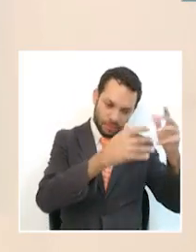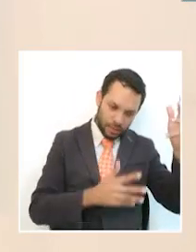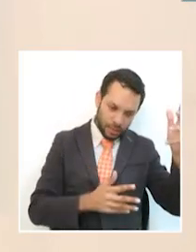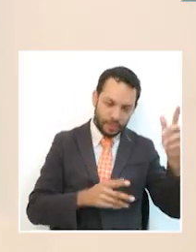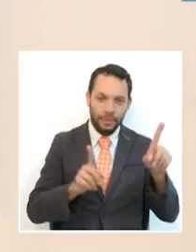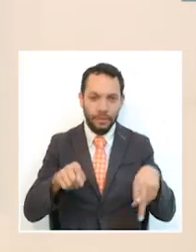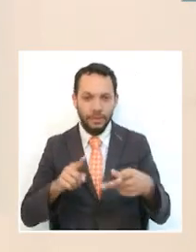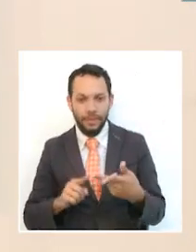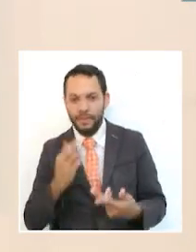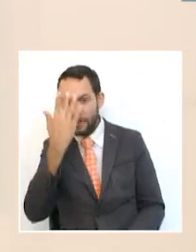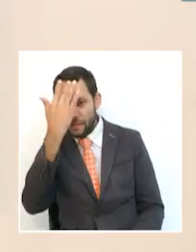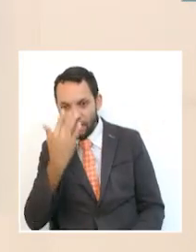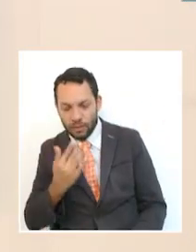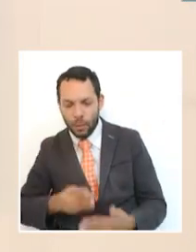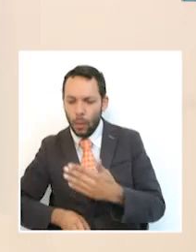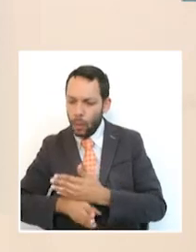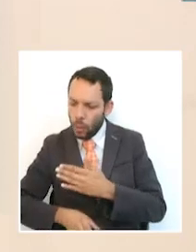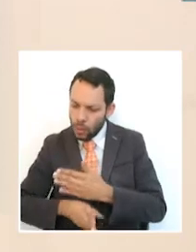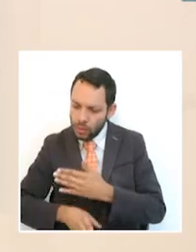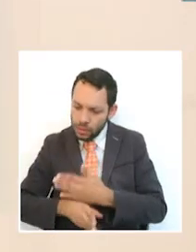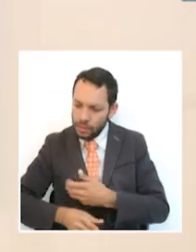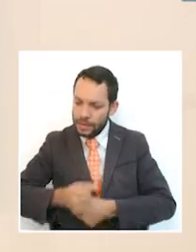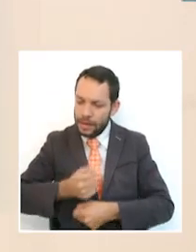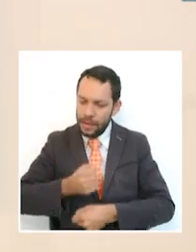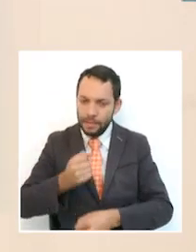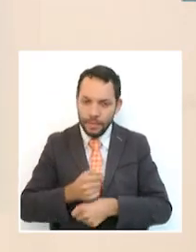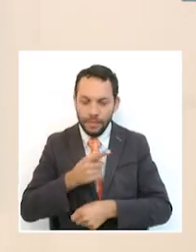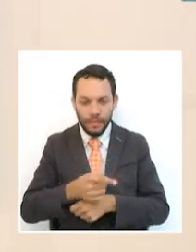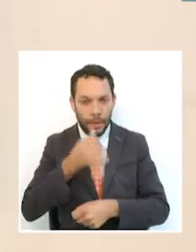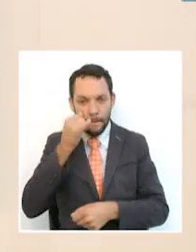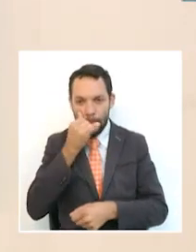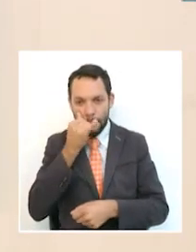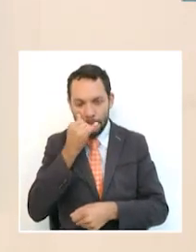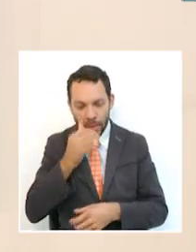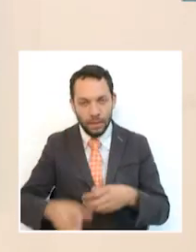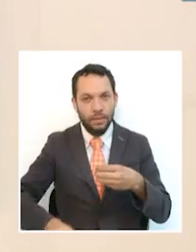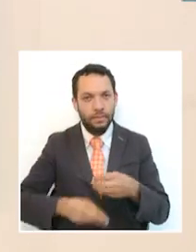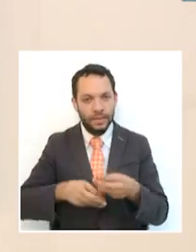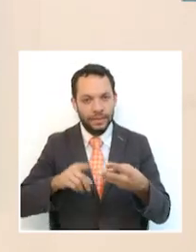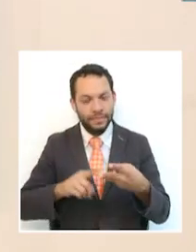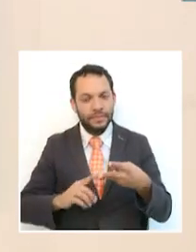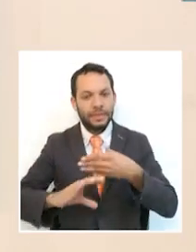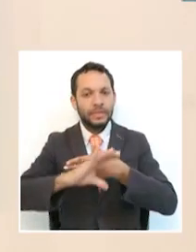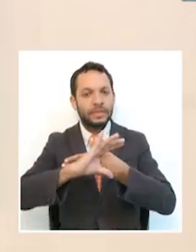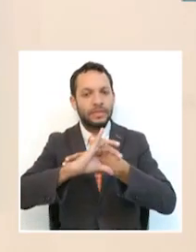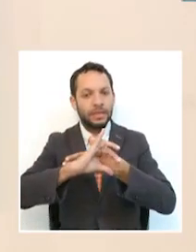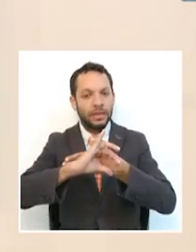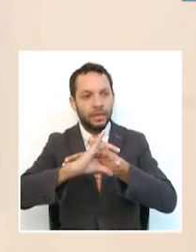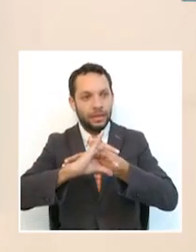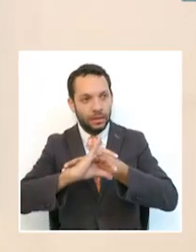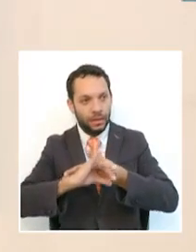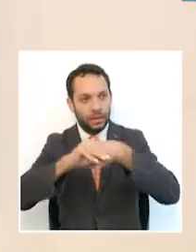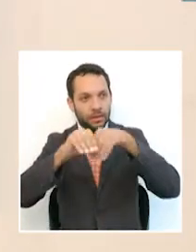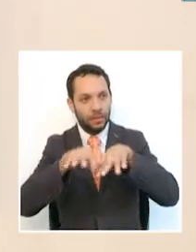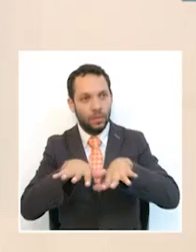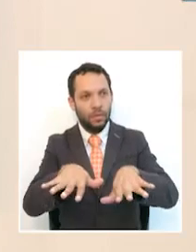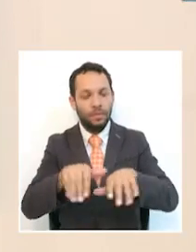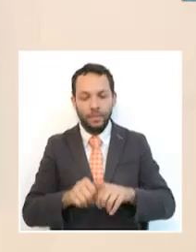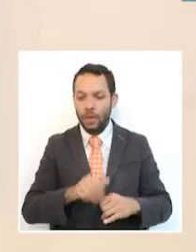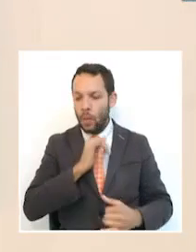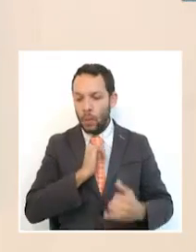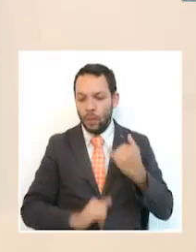contenido de información constante que estamos compartiendo con ustedes igualen y sagan buscando doctor rojas y vamos a aprovechar este último segmento